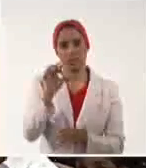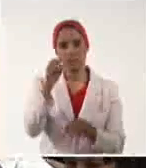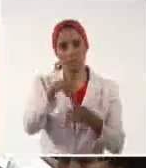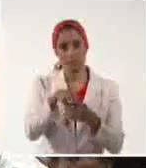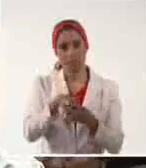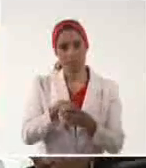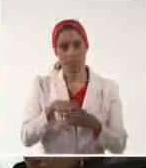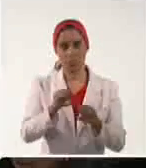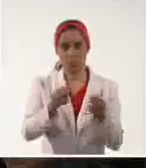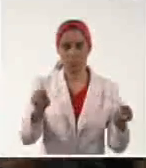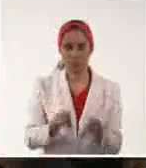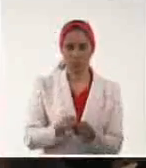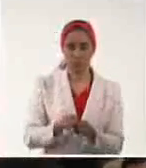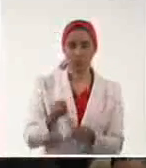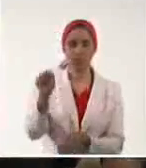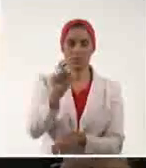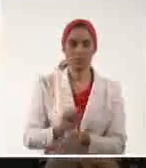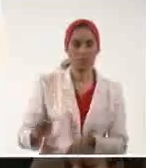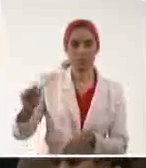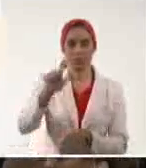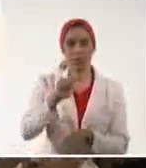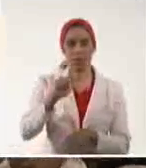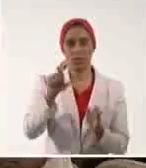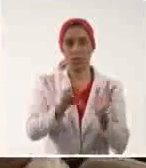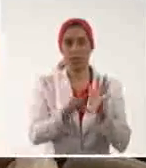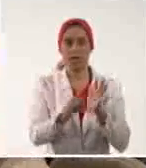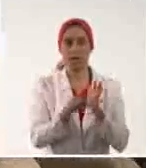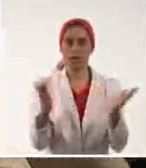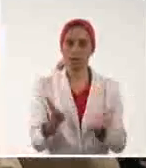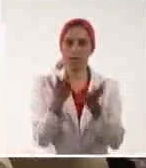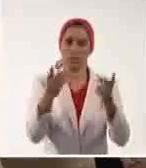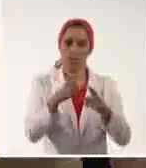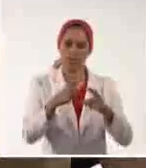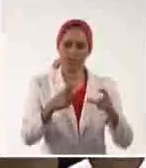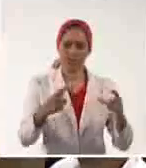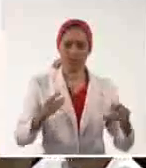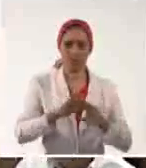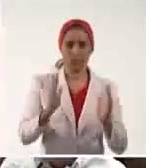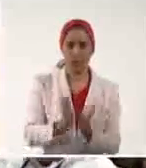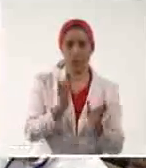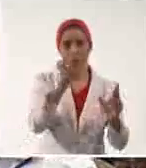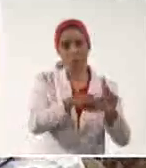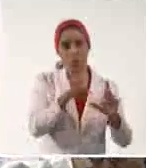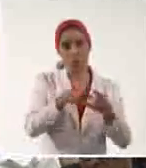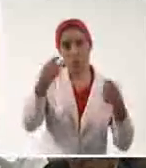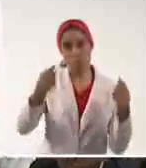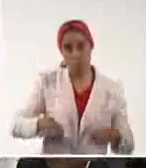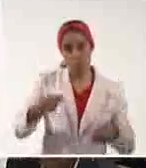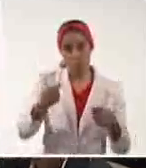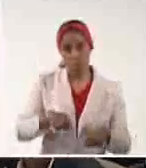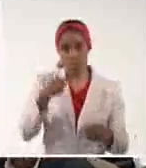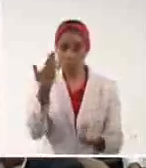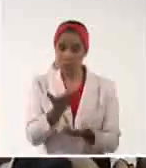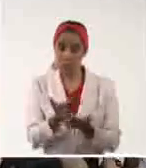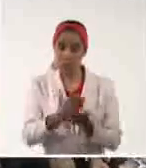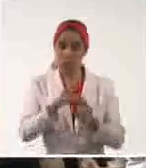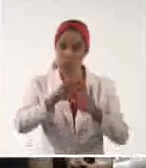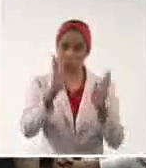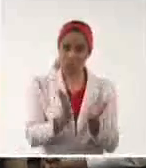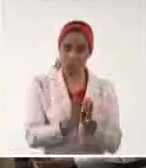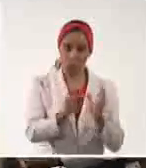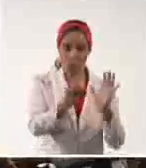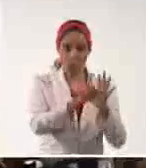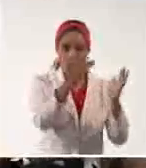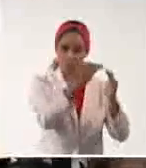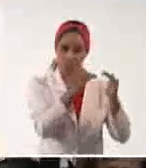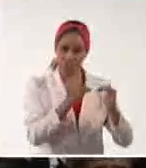sector social. La ley desarrolla de forma amplia contenidos de los derechos previstos en el texto constitucional,